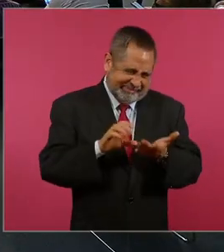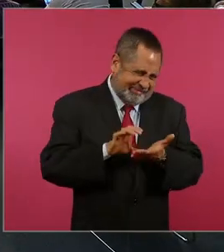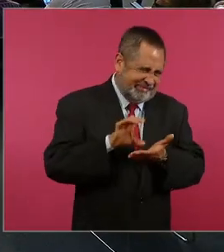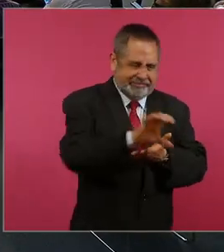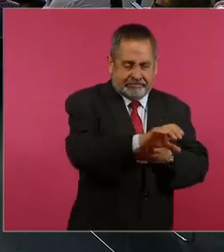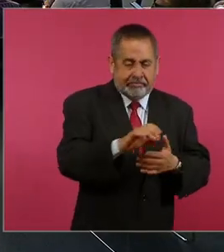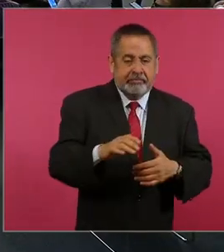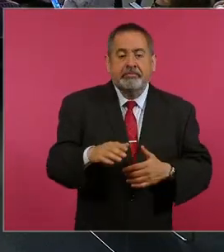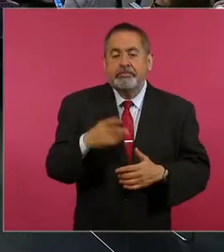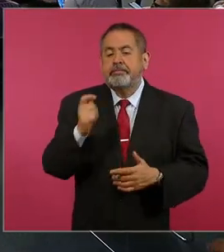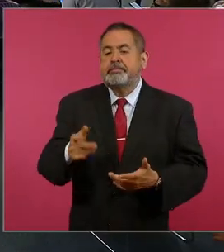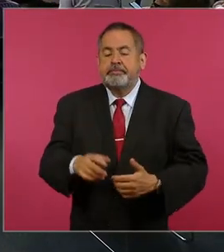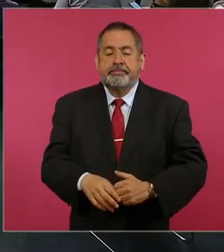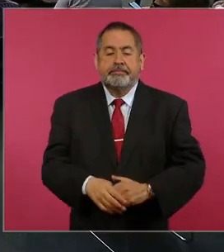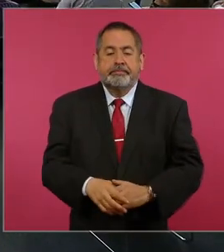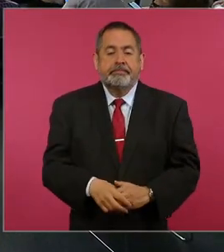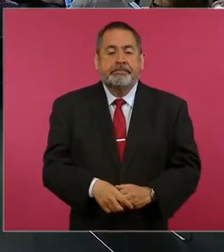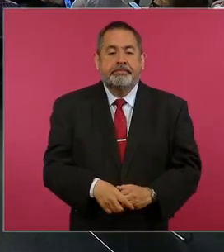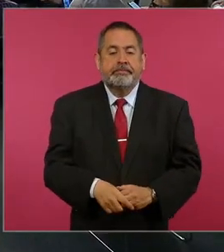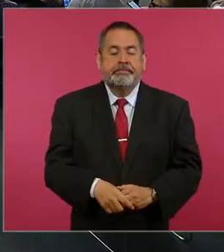por